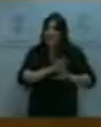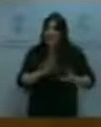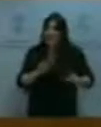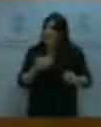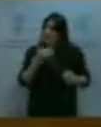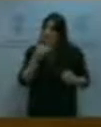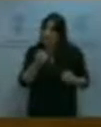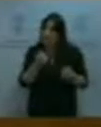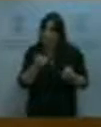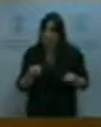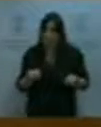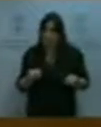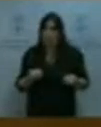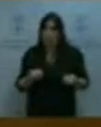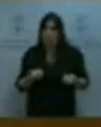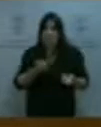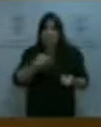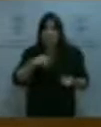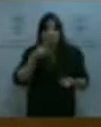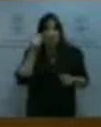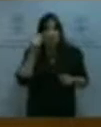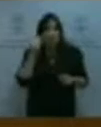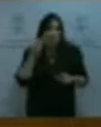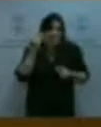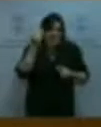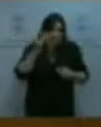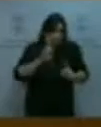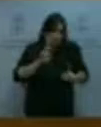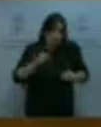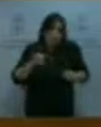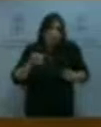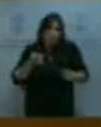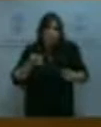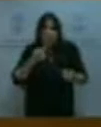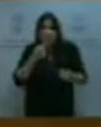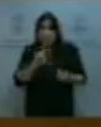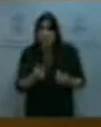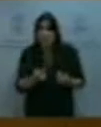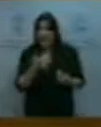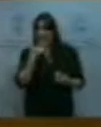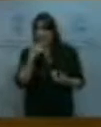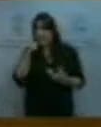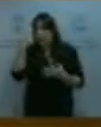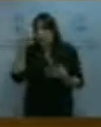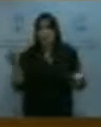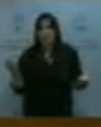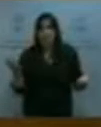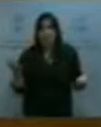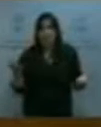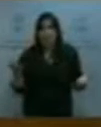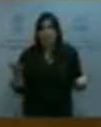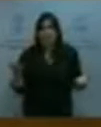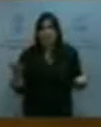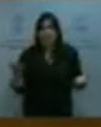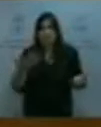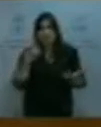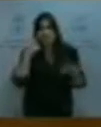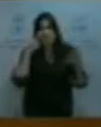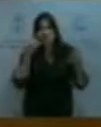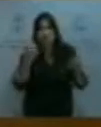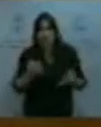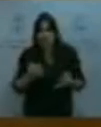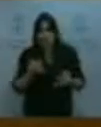que lo creamos nosotros, es que lo dicta casi el sentido común, que esa seguridad en el suministro, que esa